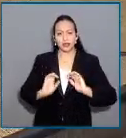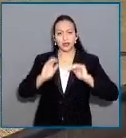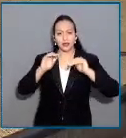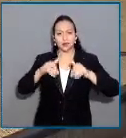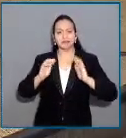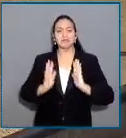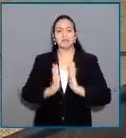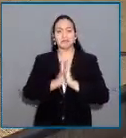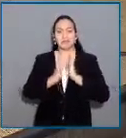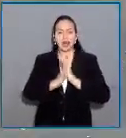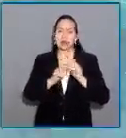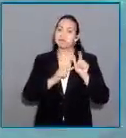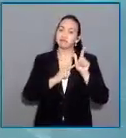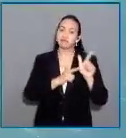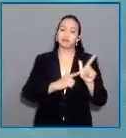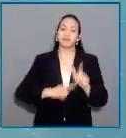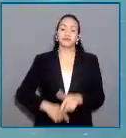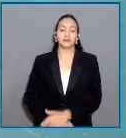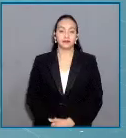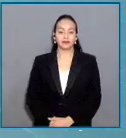judicial.